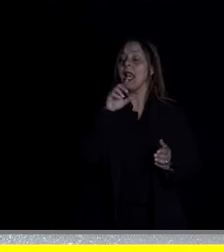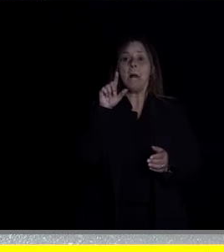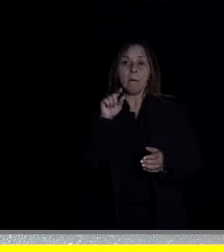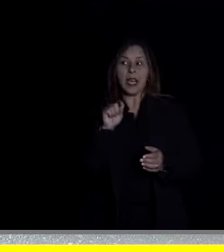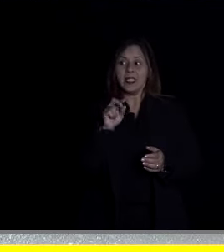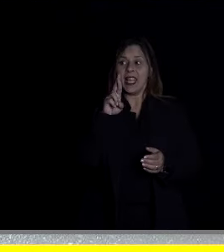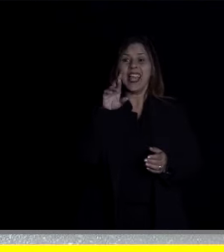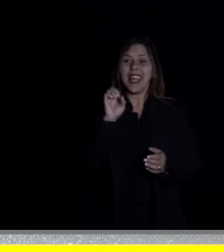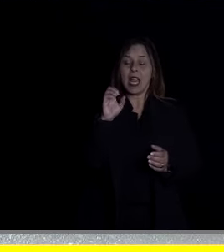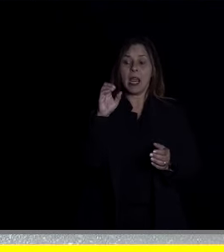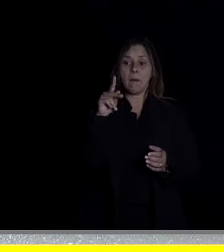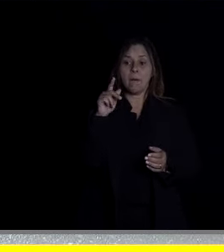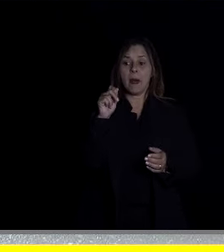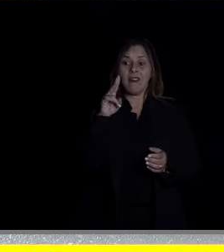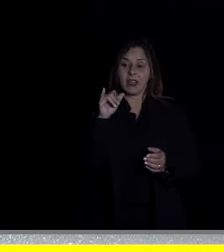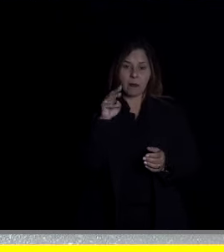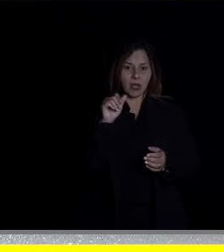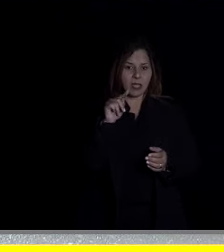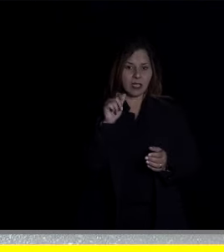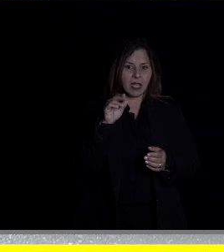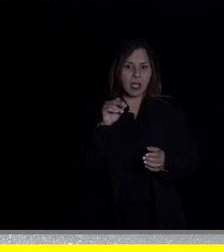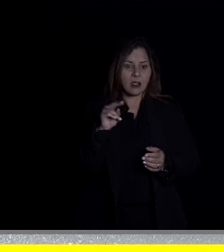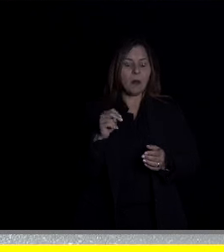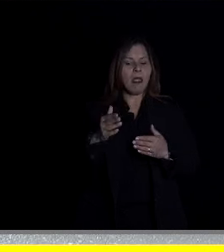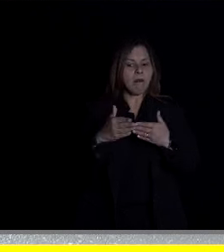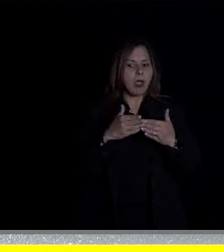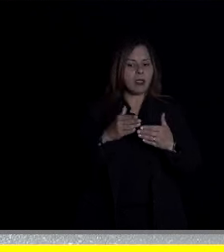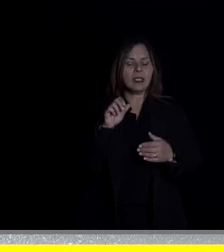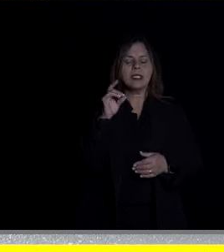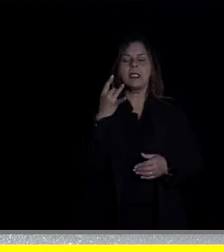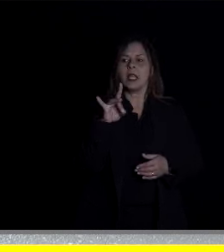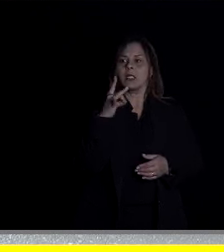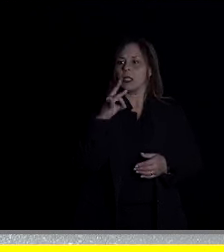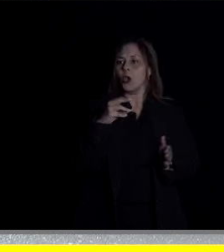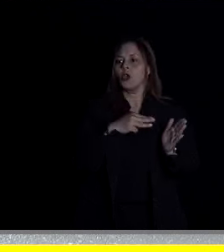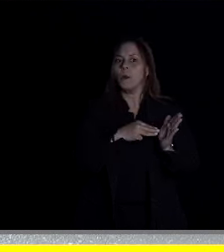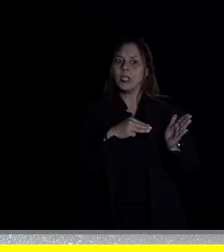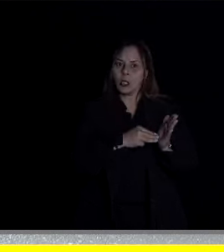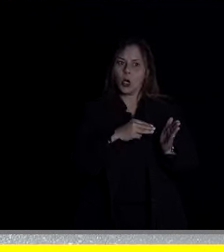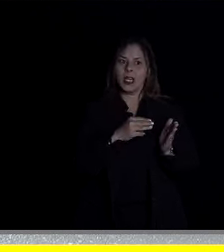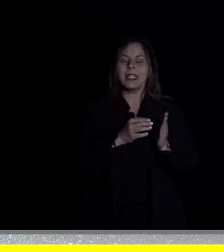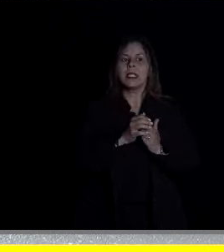de repavimentación va a llegar a cerca de 18 millones de dólares, señores.